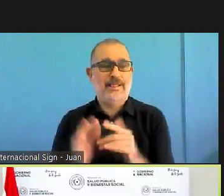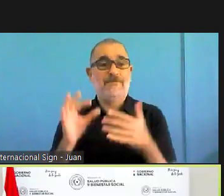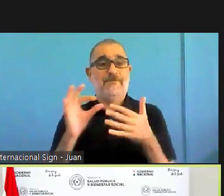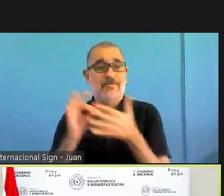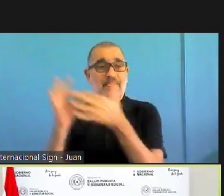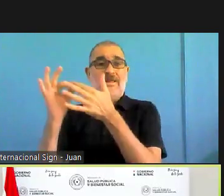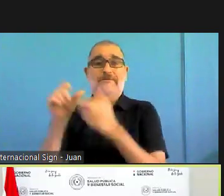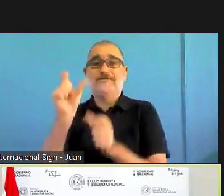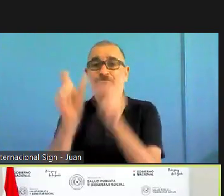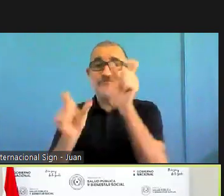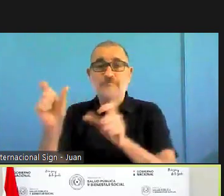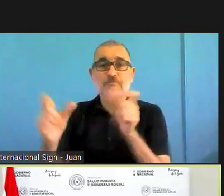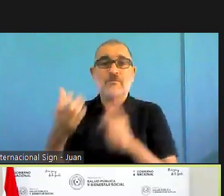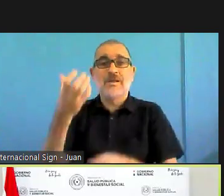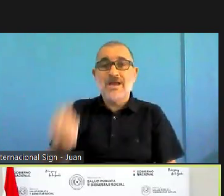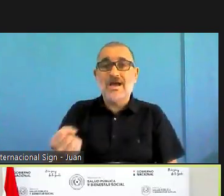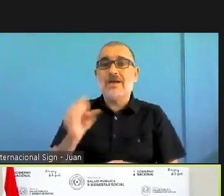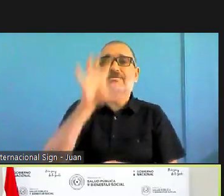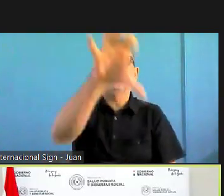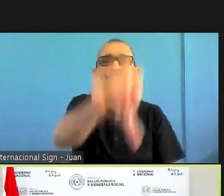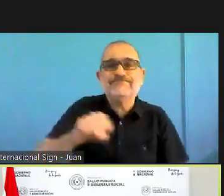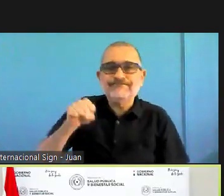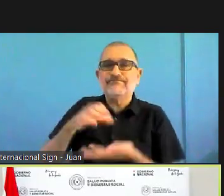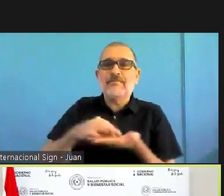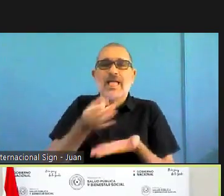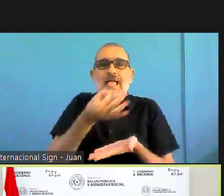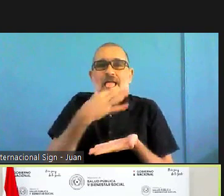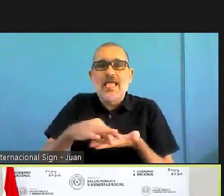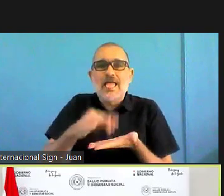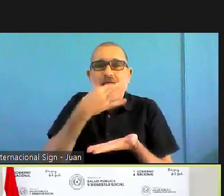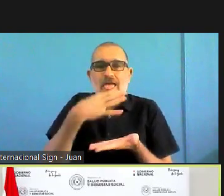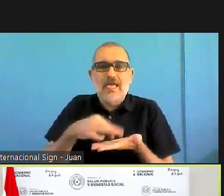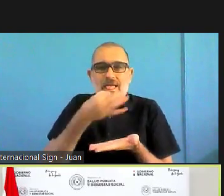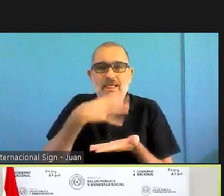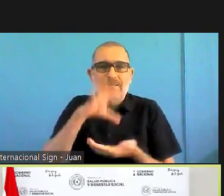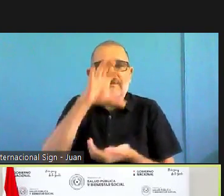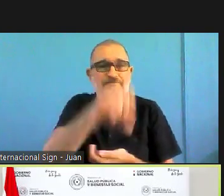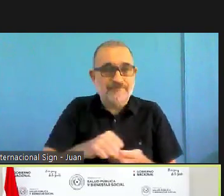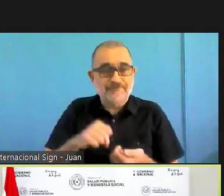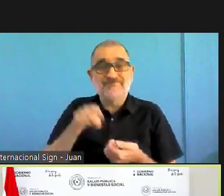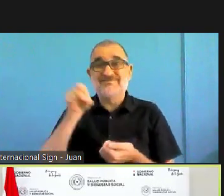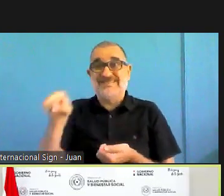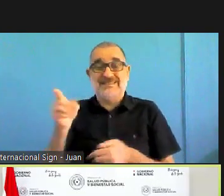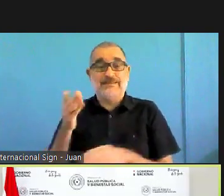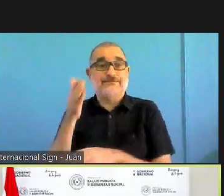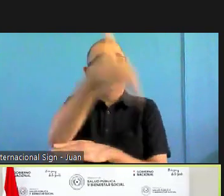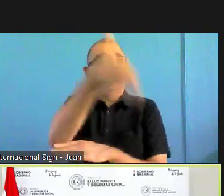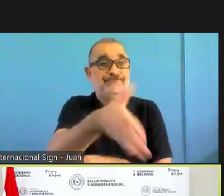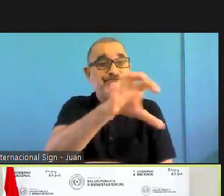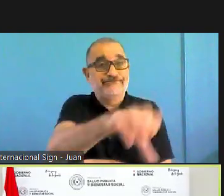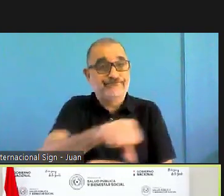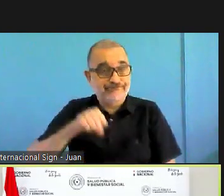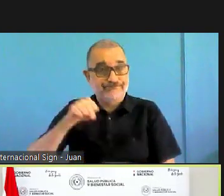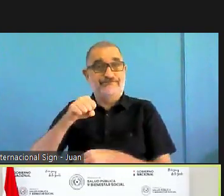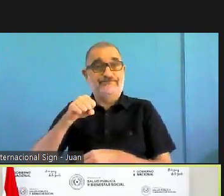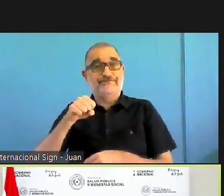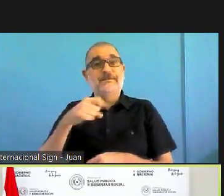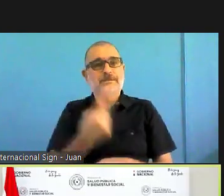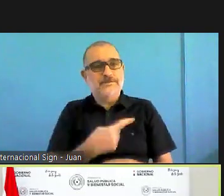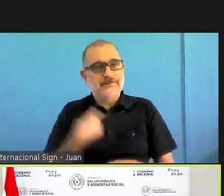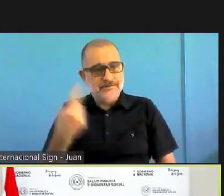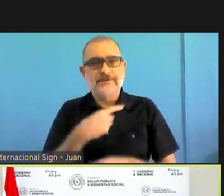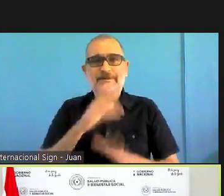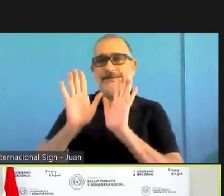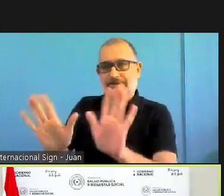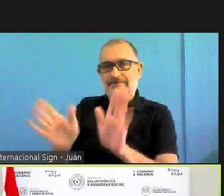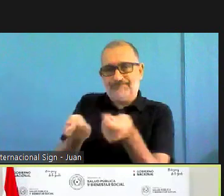para que no sea exclusivamente para retirar algún fármaco, sino que sea una visita de aprovechamiento desde